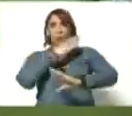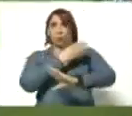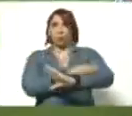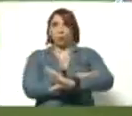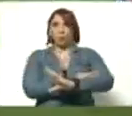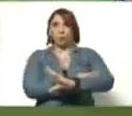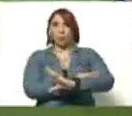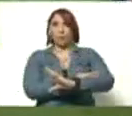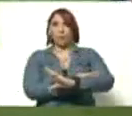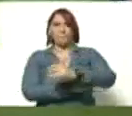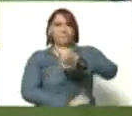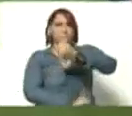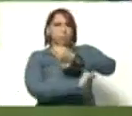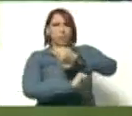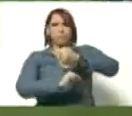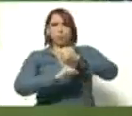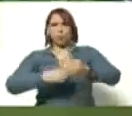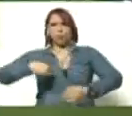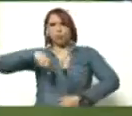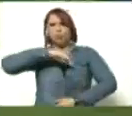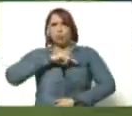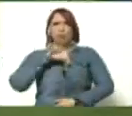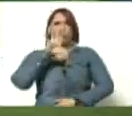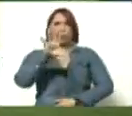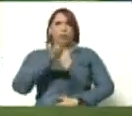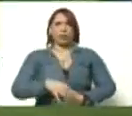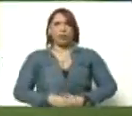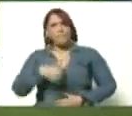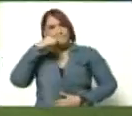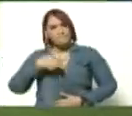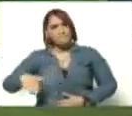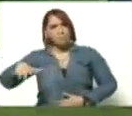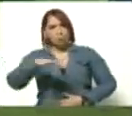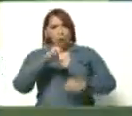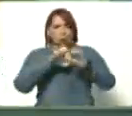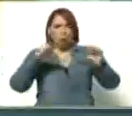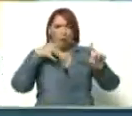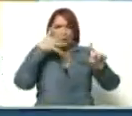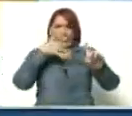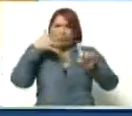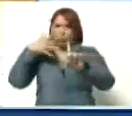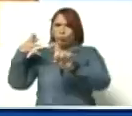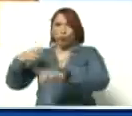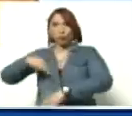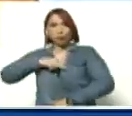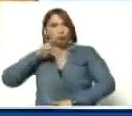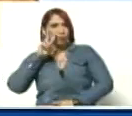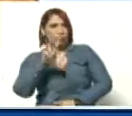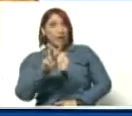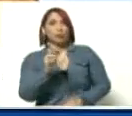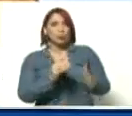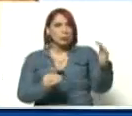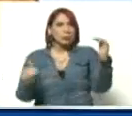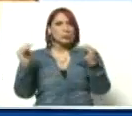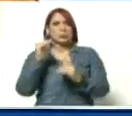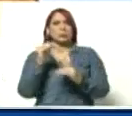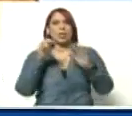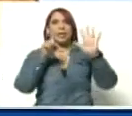las bases de nuestra república en un pueblo educado. Y aquí estamos viendo, la oferta se incrementó en